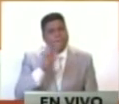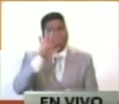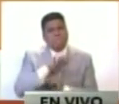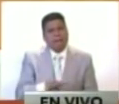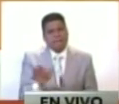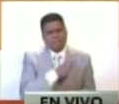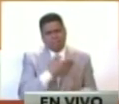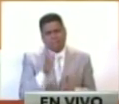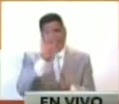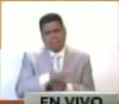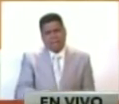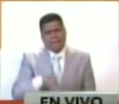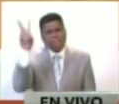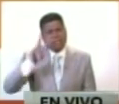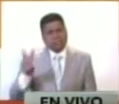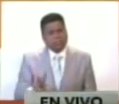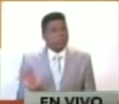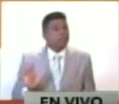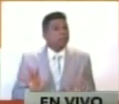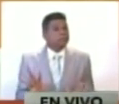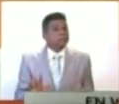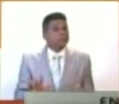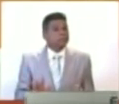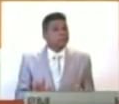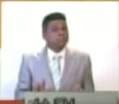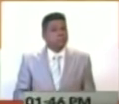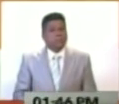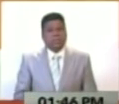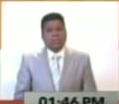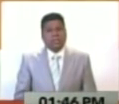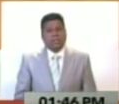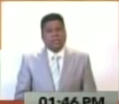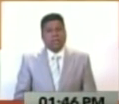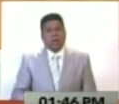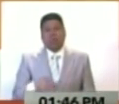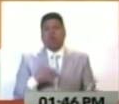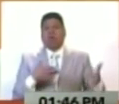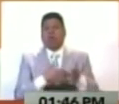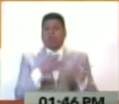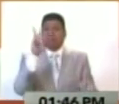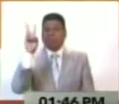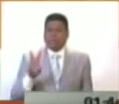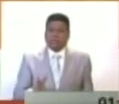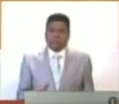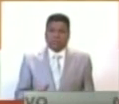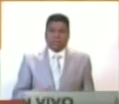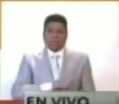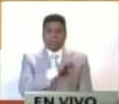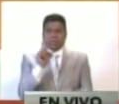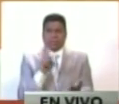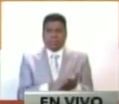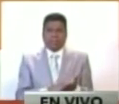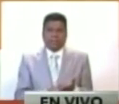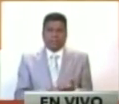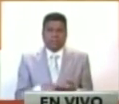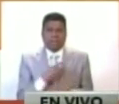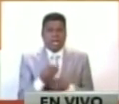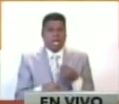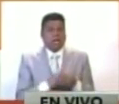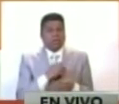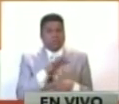a Venezuela. Es una posición completamente antinacional. Y bueno, se ha causado ese